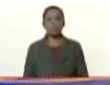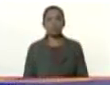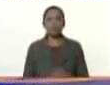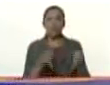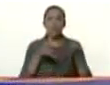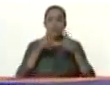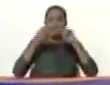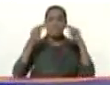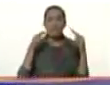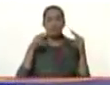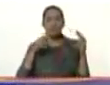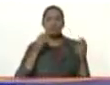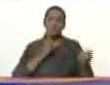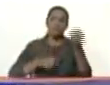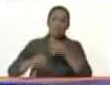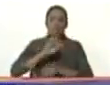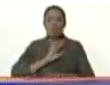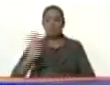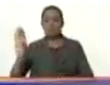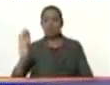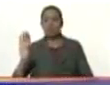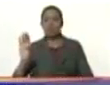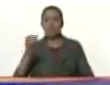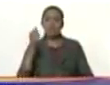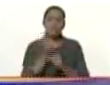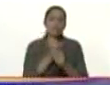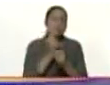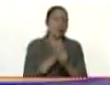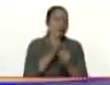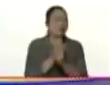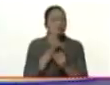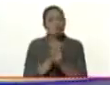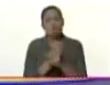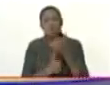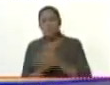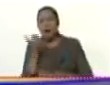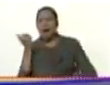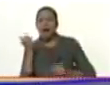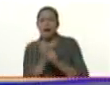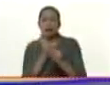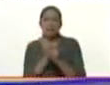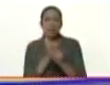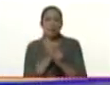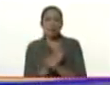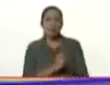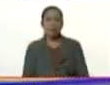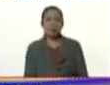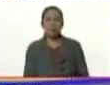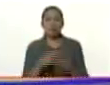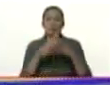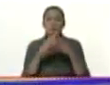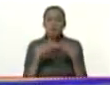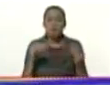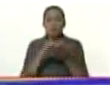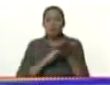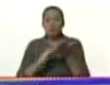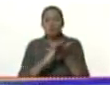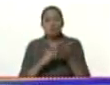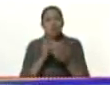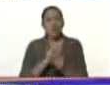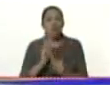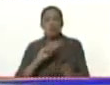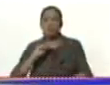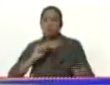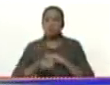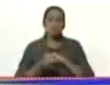defender la soberanía y trabajar, trabajar para que todo mejore, para que todo